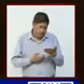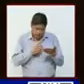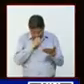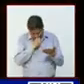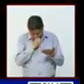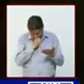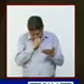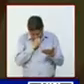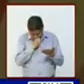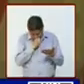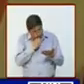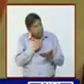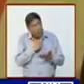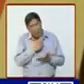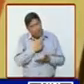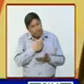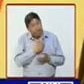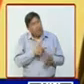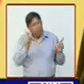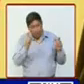investigaciones, determinó mi libertad.